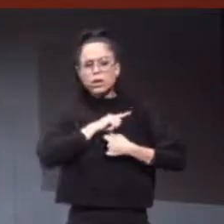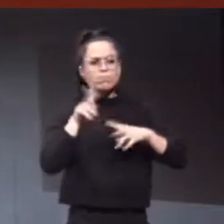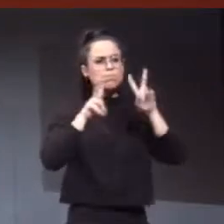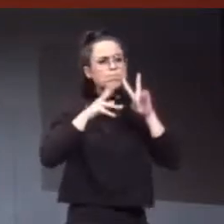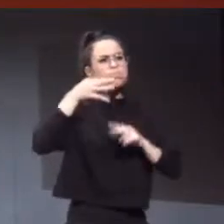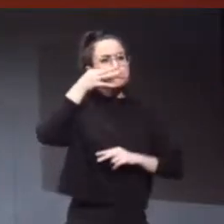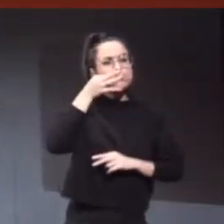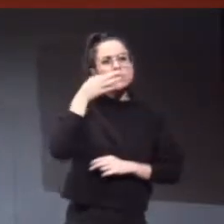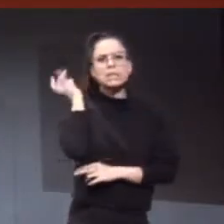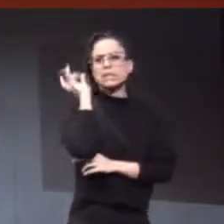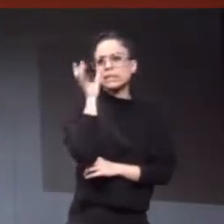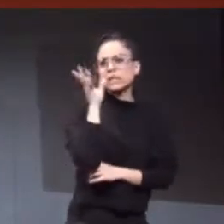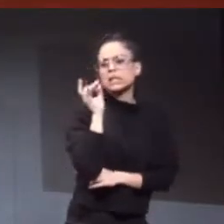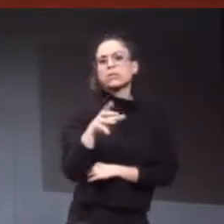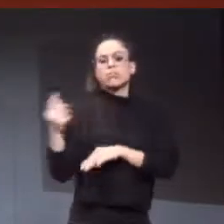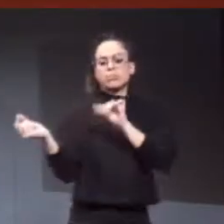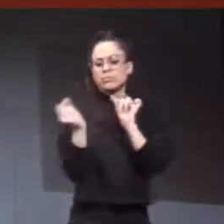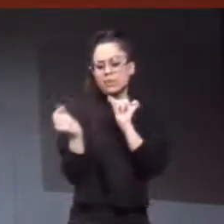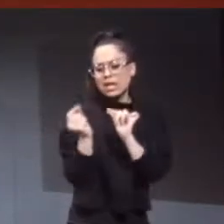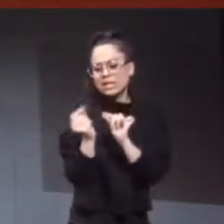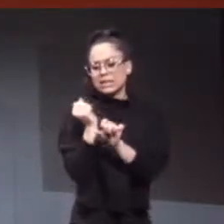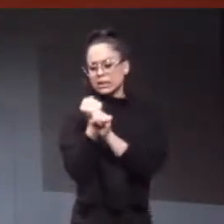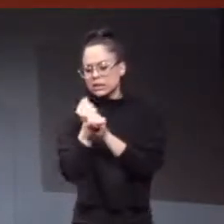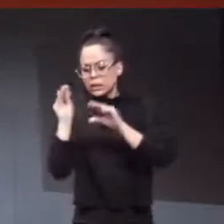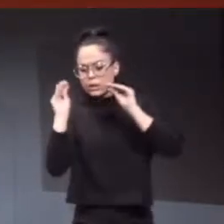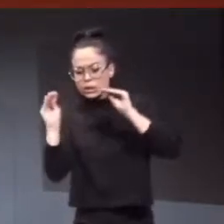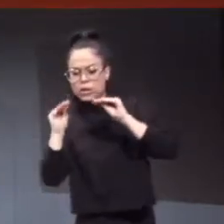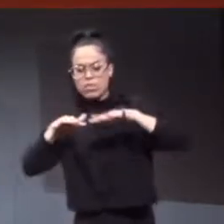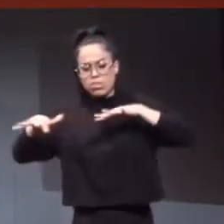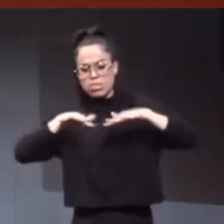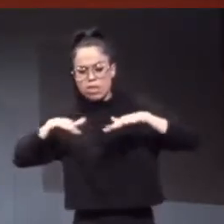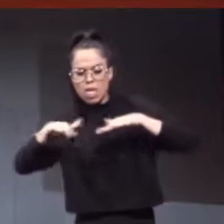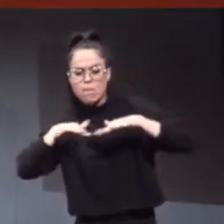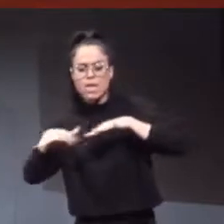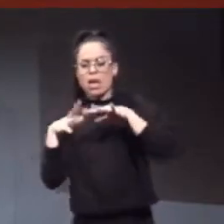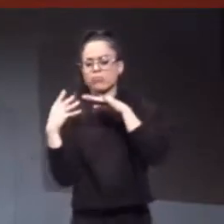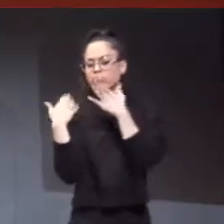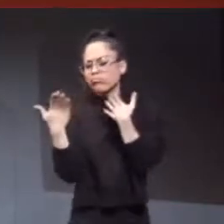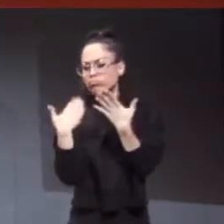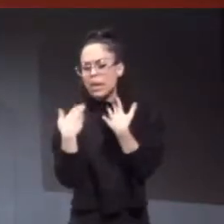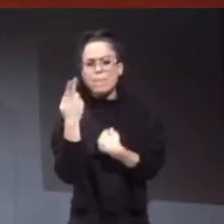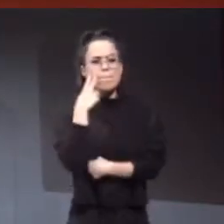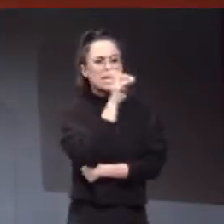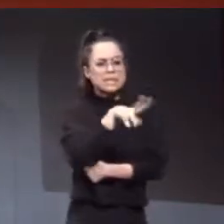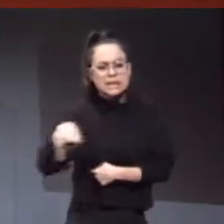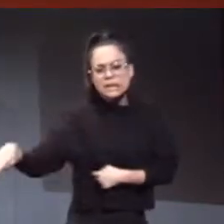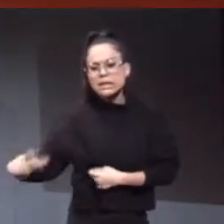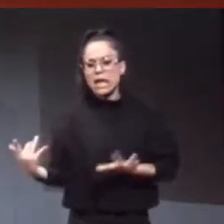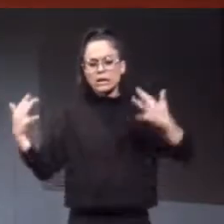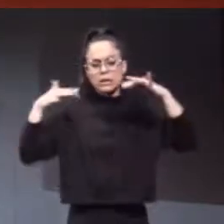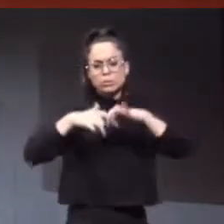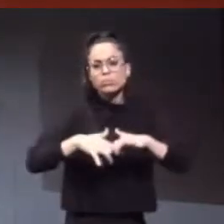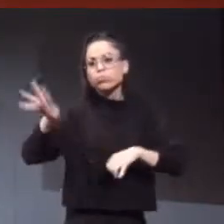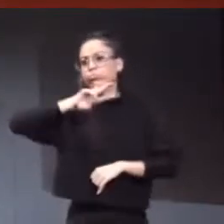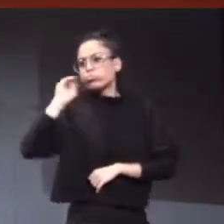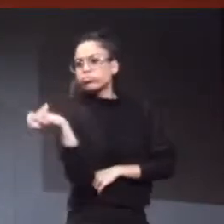dira hitzaldiak, mintegiak, lantegiak, dinamikak, solasaldiak, bizitak, topaketak, aditu